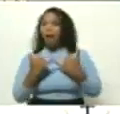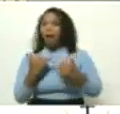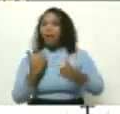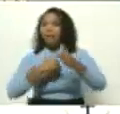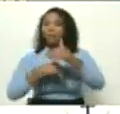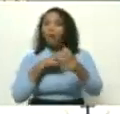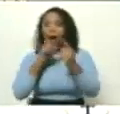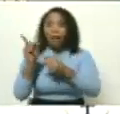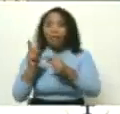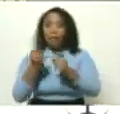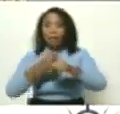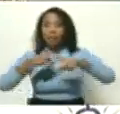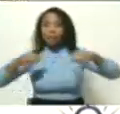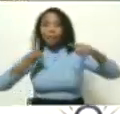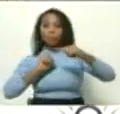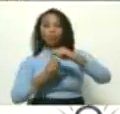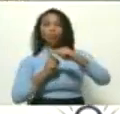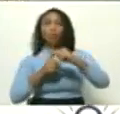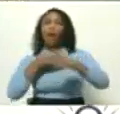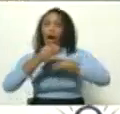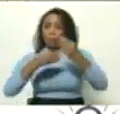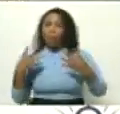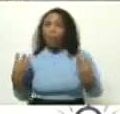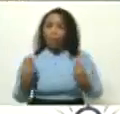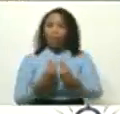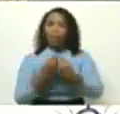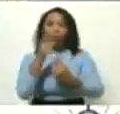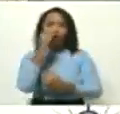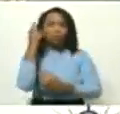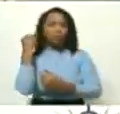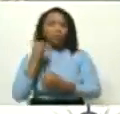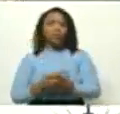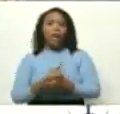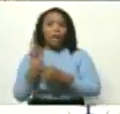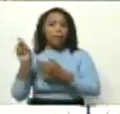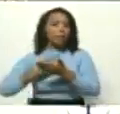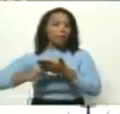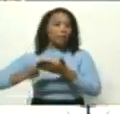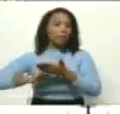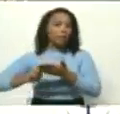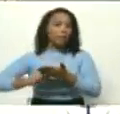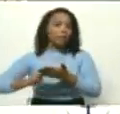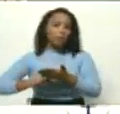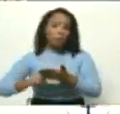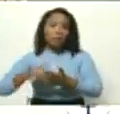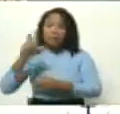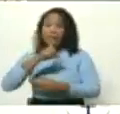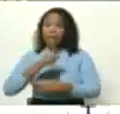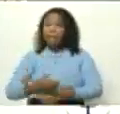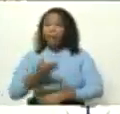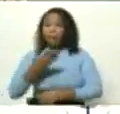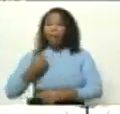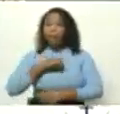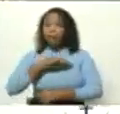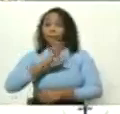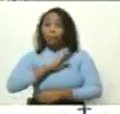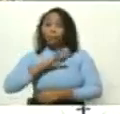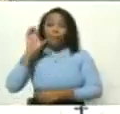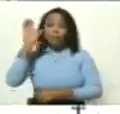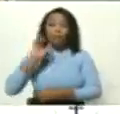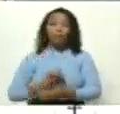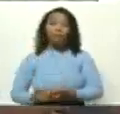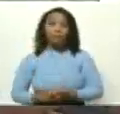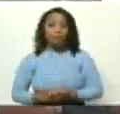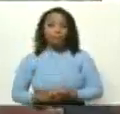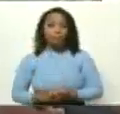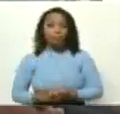esa prosperidad. Hagámoslo juntos y juntas, esa reconciliación necesaria para nuestra patria.